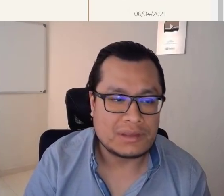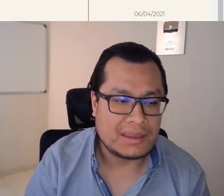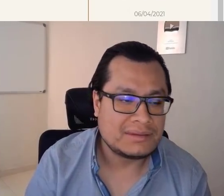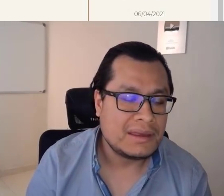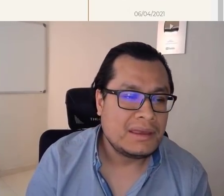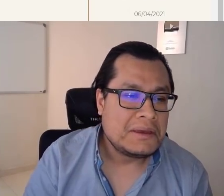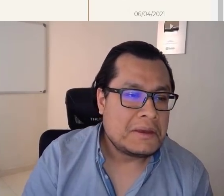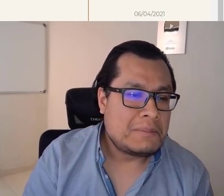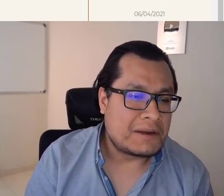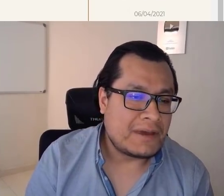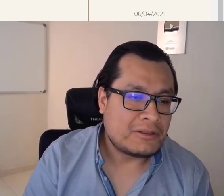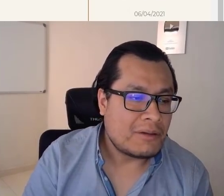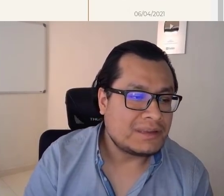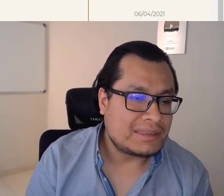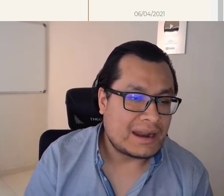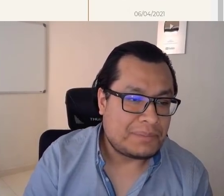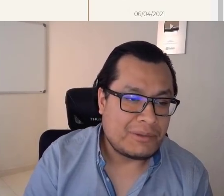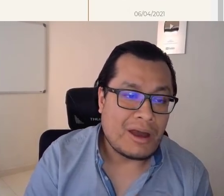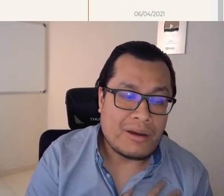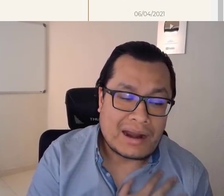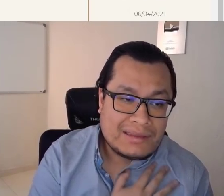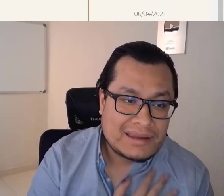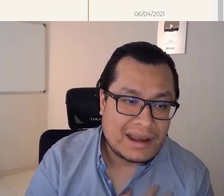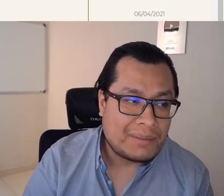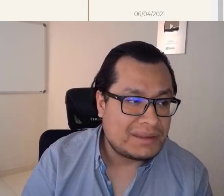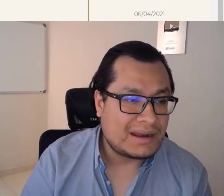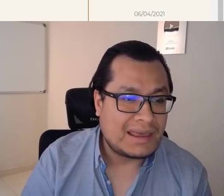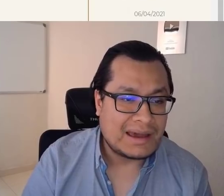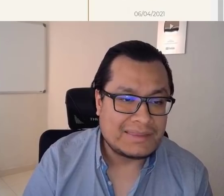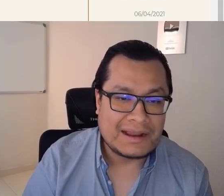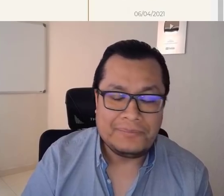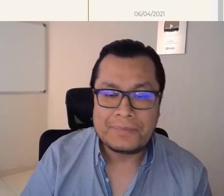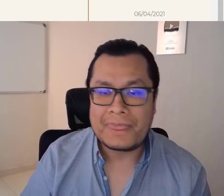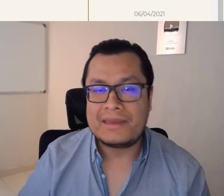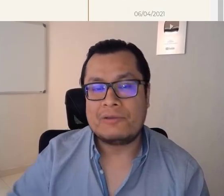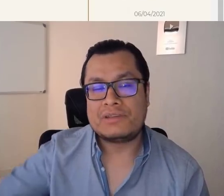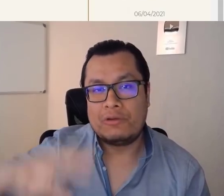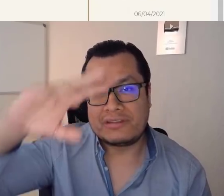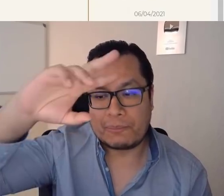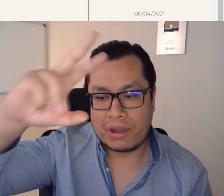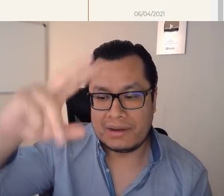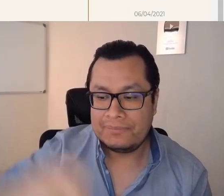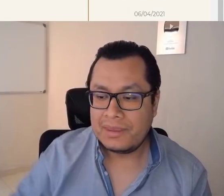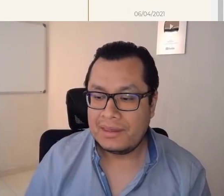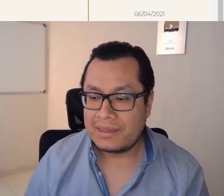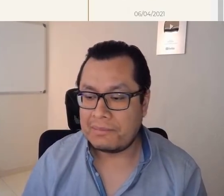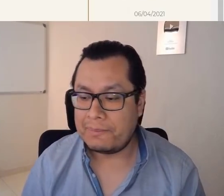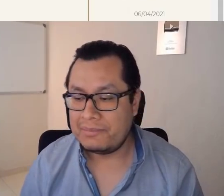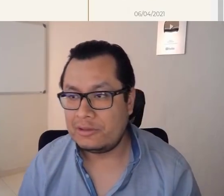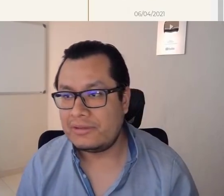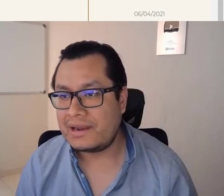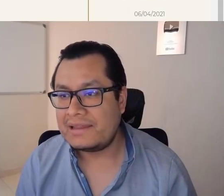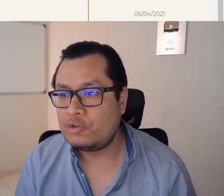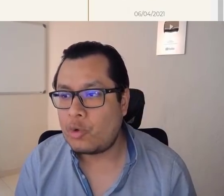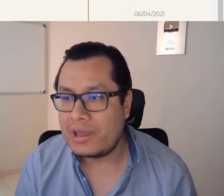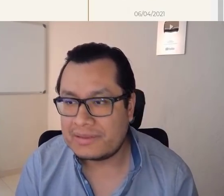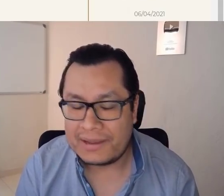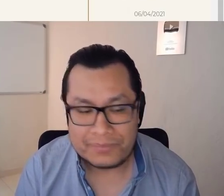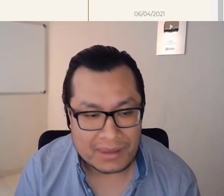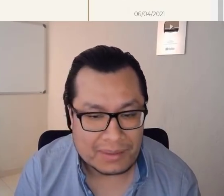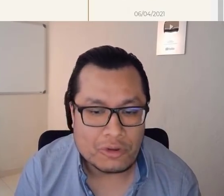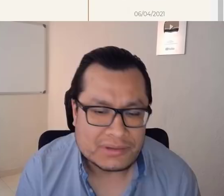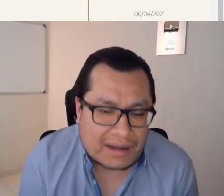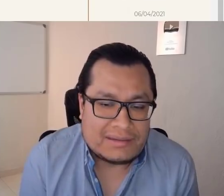a cada uno de ustedes perfecto vamos a entrar primero agradecer a la maestra alejandra un saludo hasta puebla que me permitió entrar a su